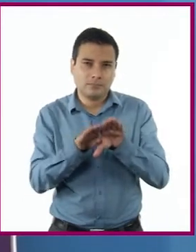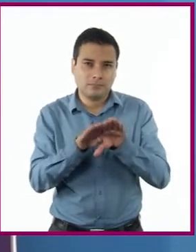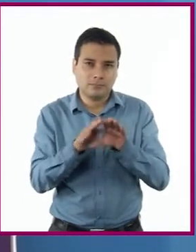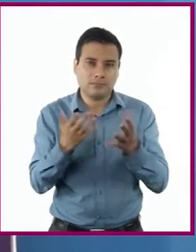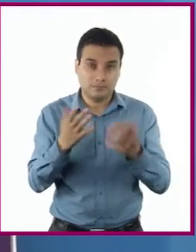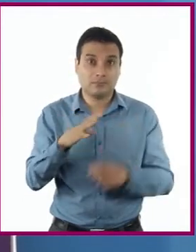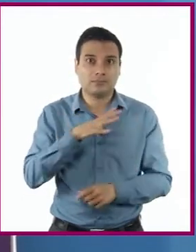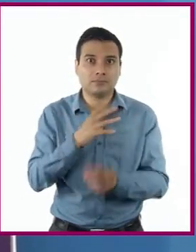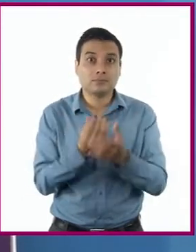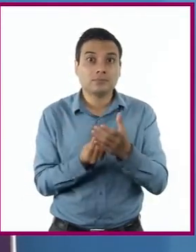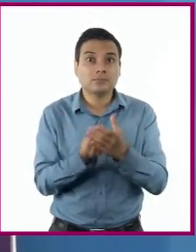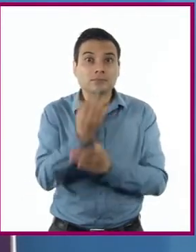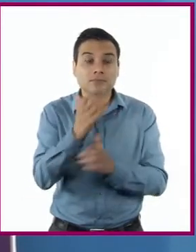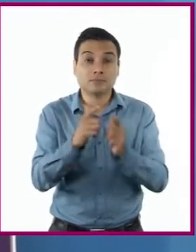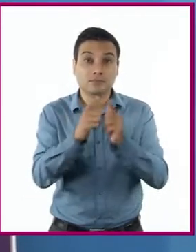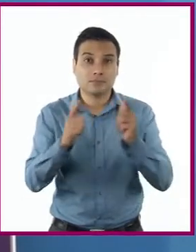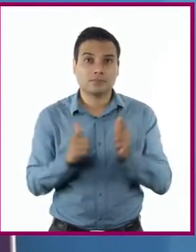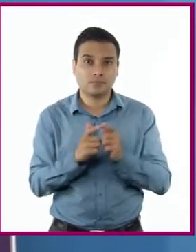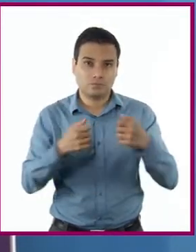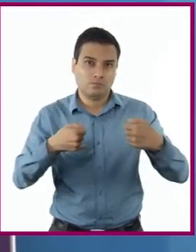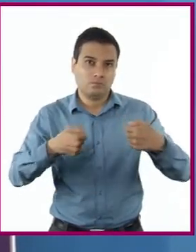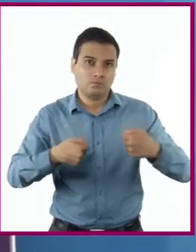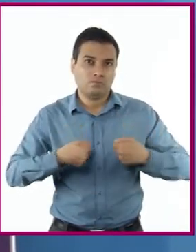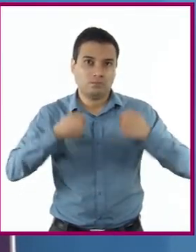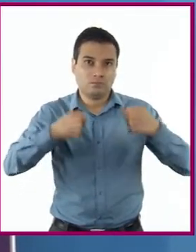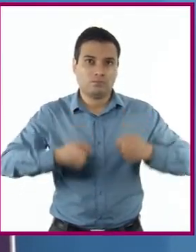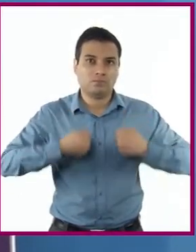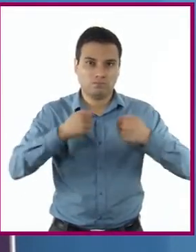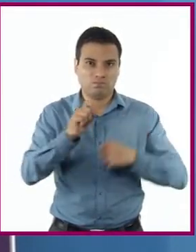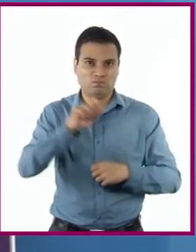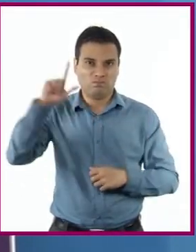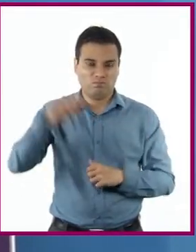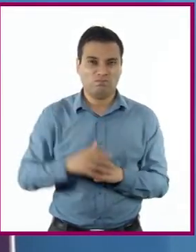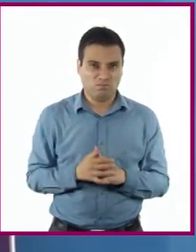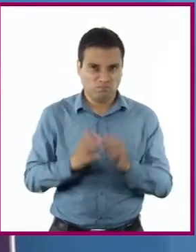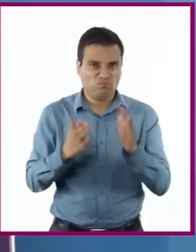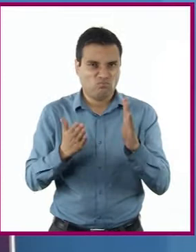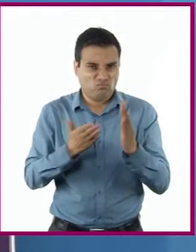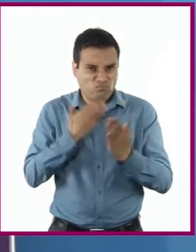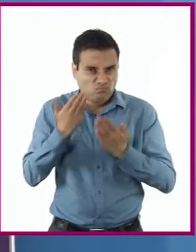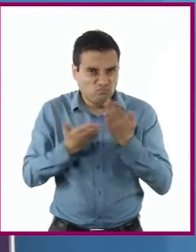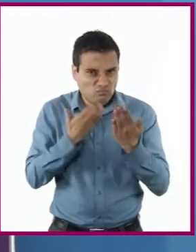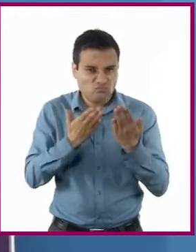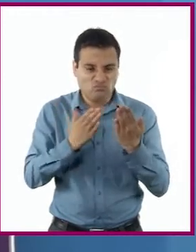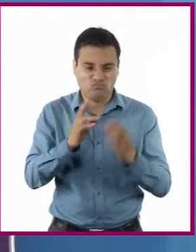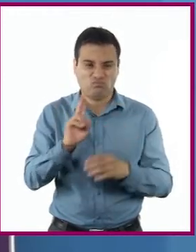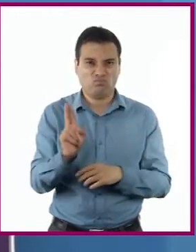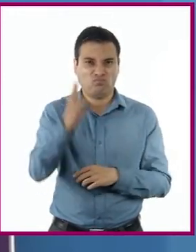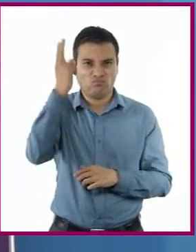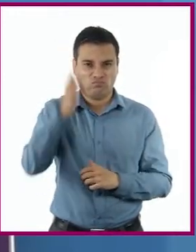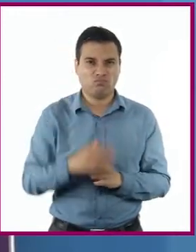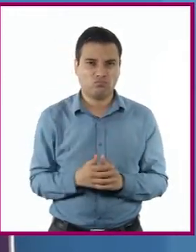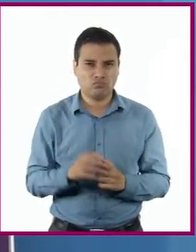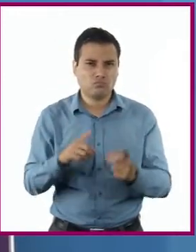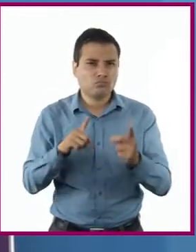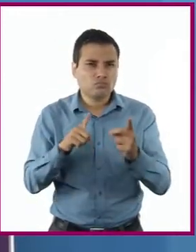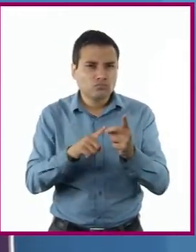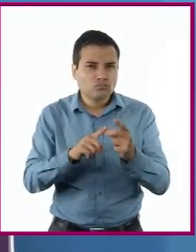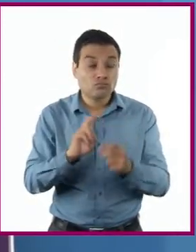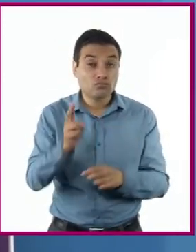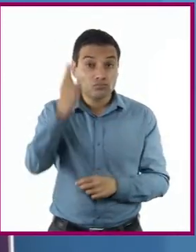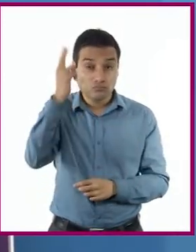una nueva generación de jóvenes profesionistas con una sólida preparación académica, formados en las principales